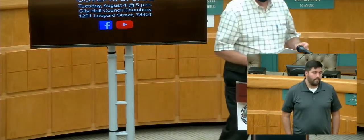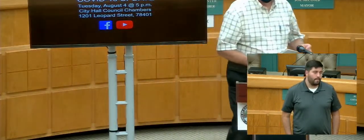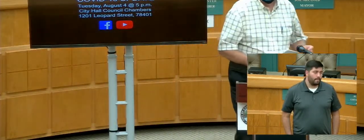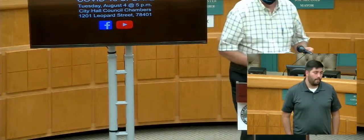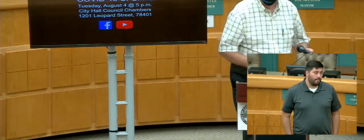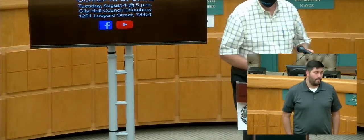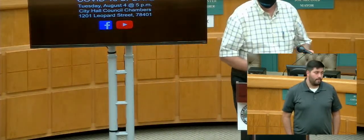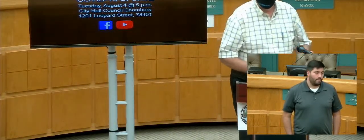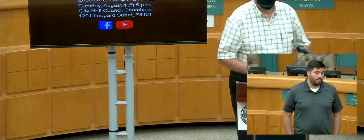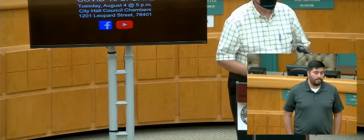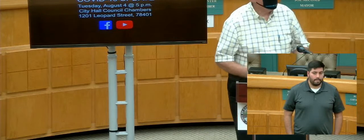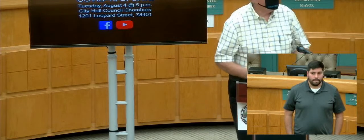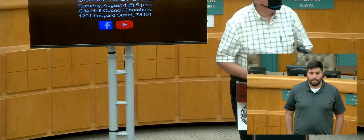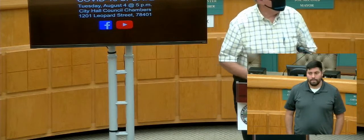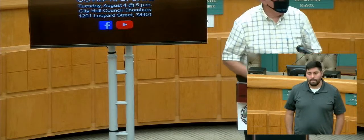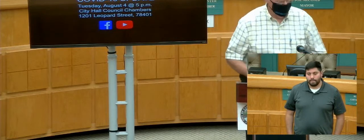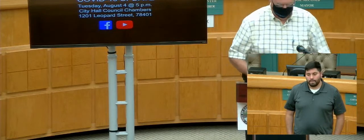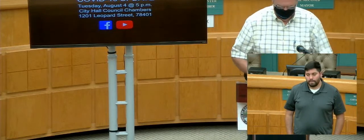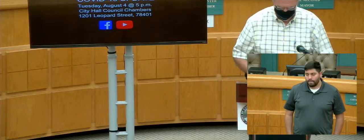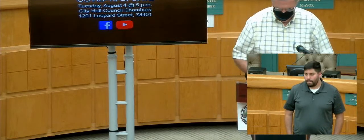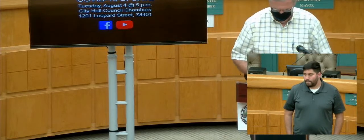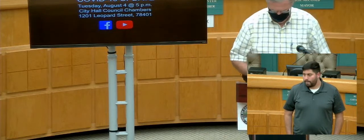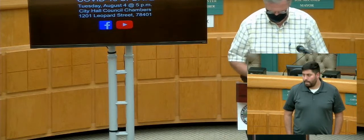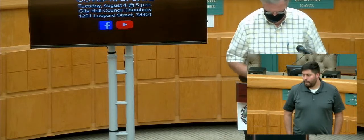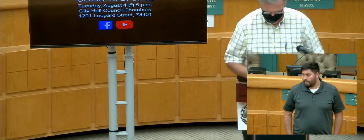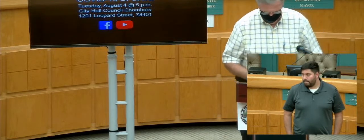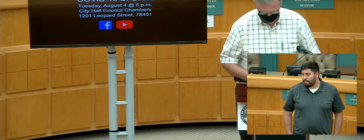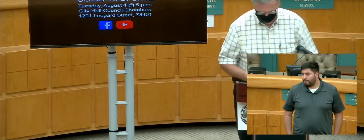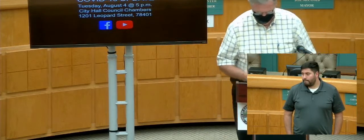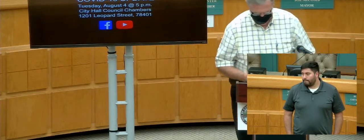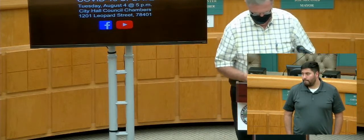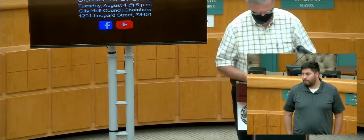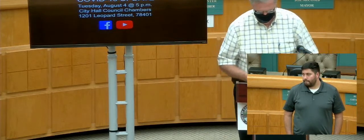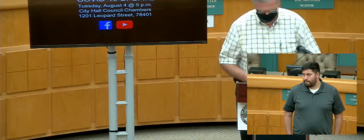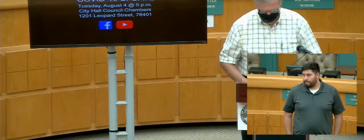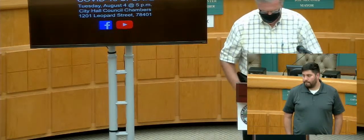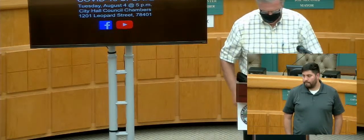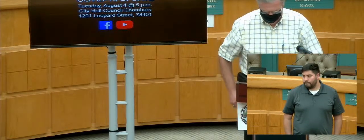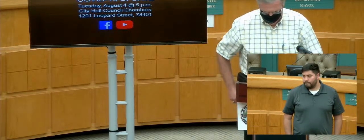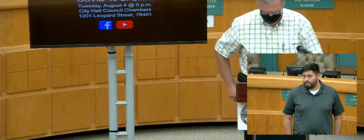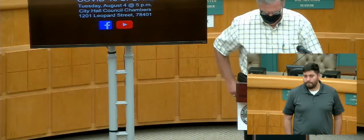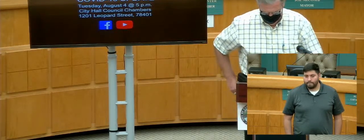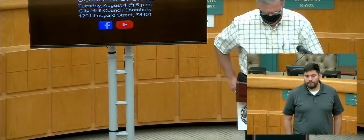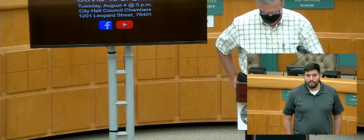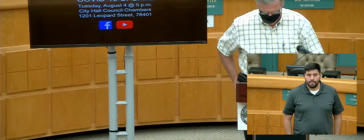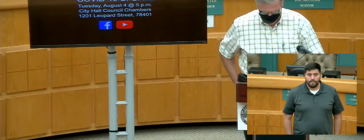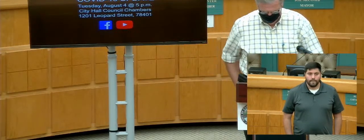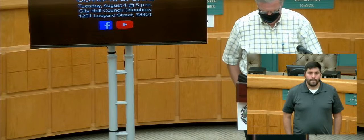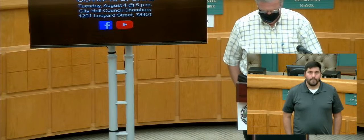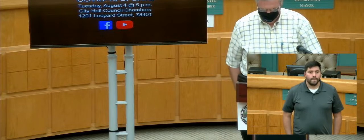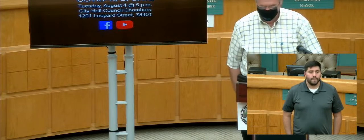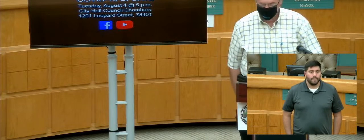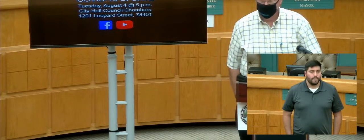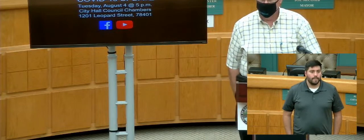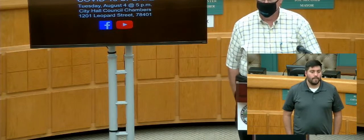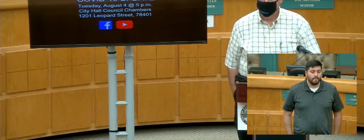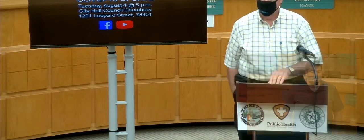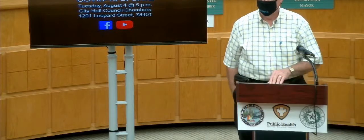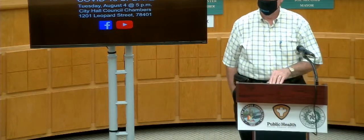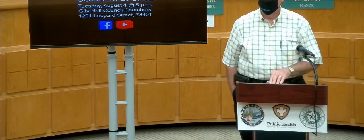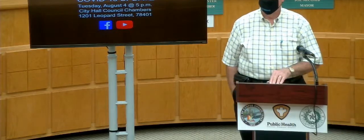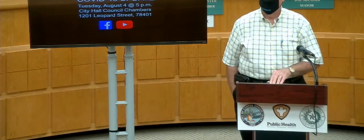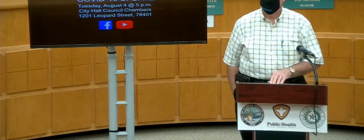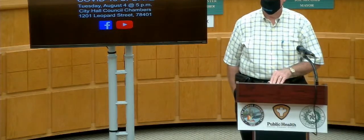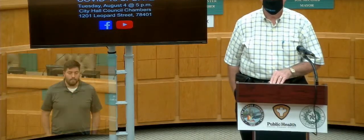de mi equipo de restringir el acceso vehicular también han ayudado. Ustedes han visto cómo estas medidas han ayudado a que los números sigan